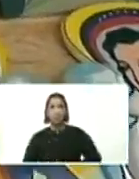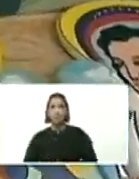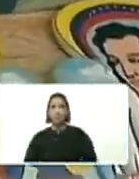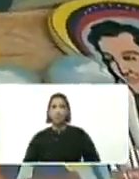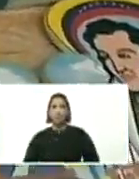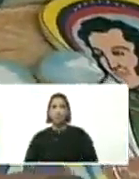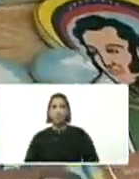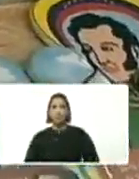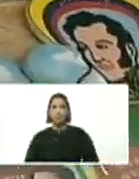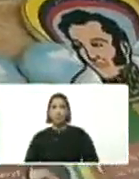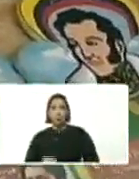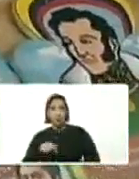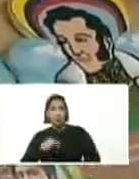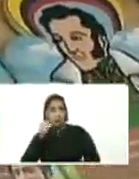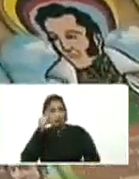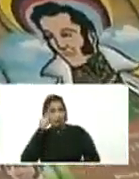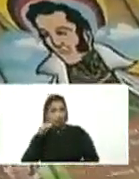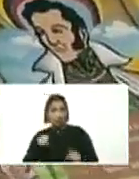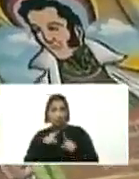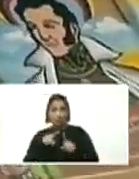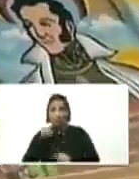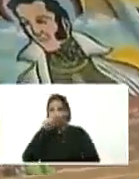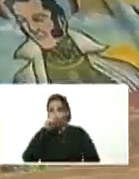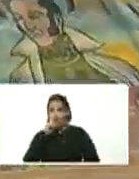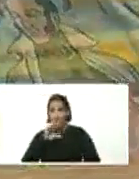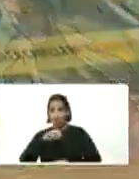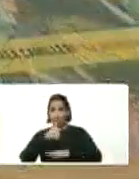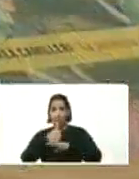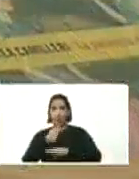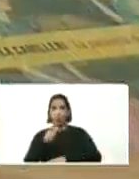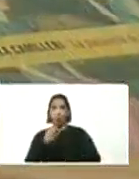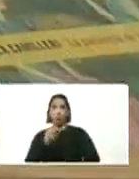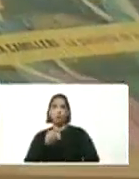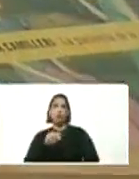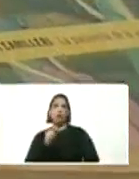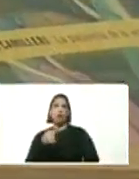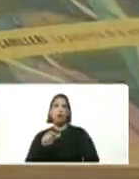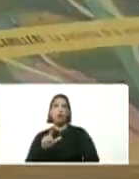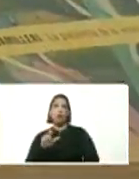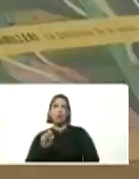Salir de la colonia. En estos días cumplió años el general González López.